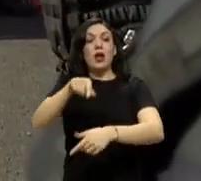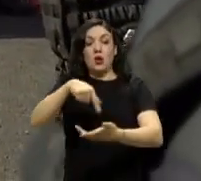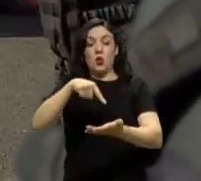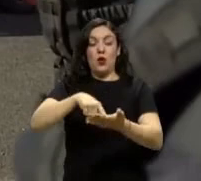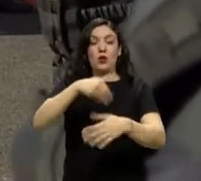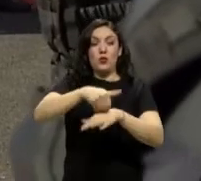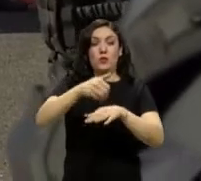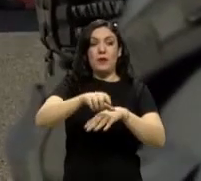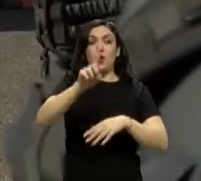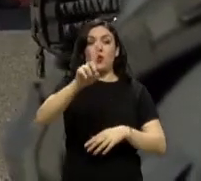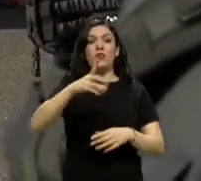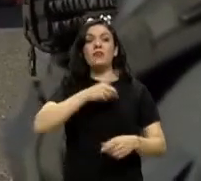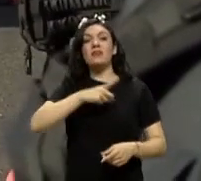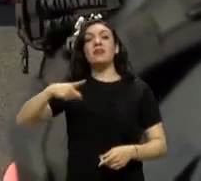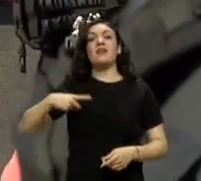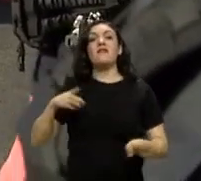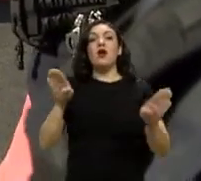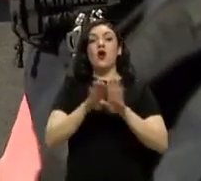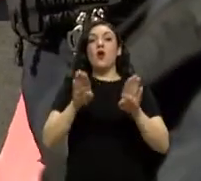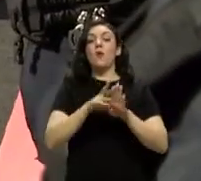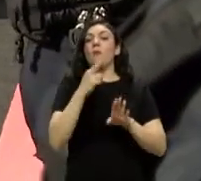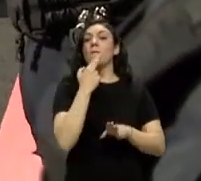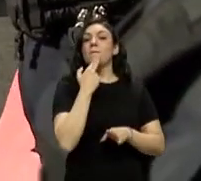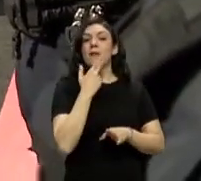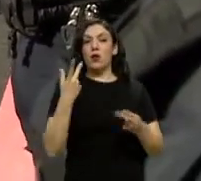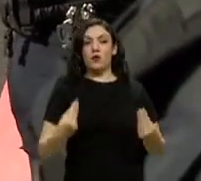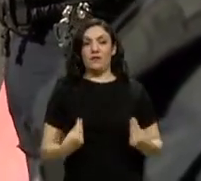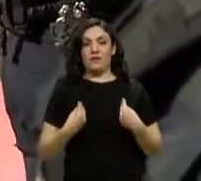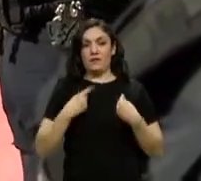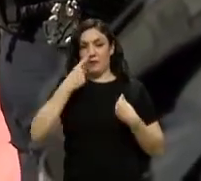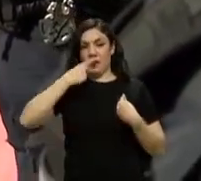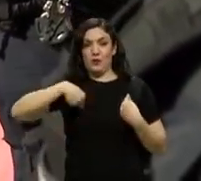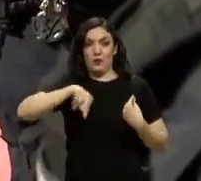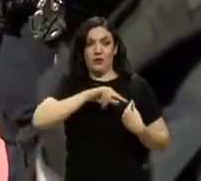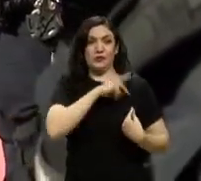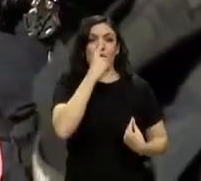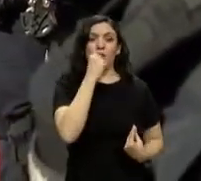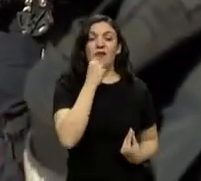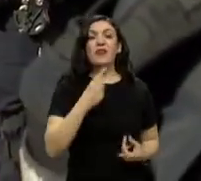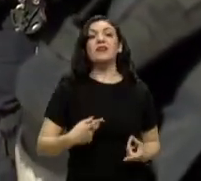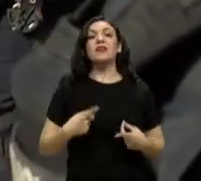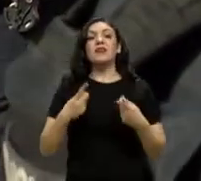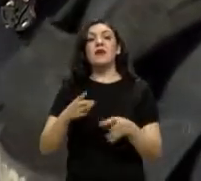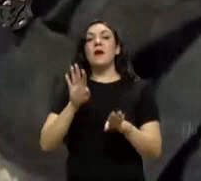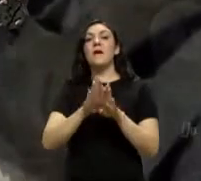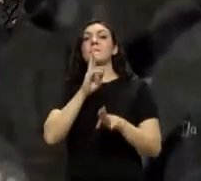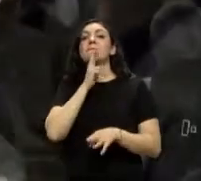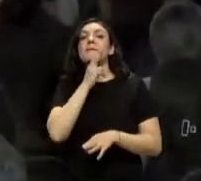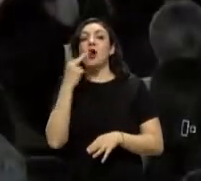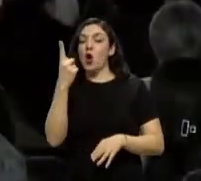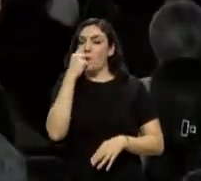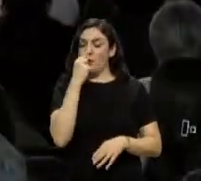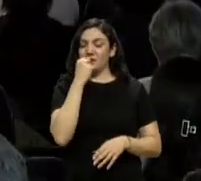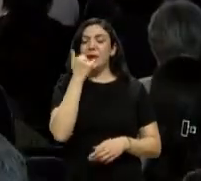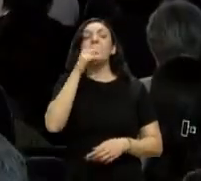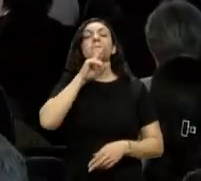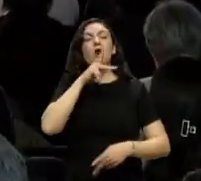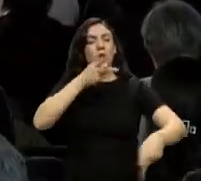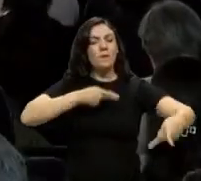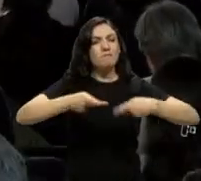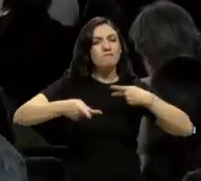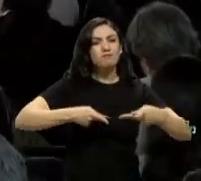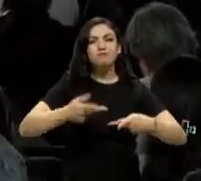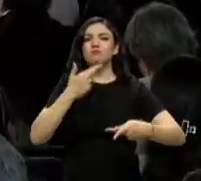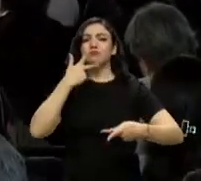número uno tiene que ver con sus mejores condiciones de vida para nuestros policías tener mejores y más policías pero mejor preparados